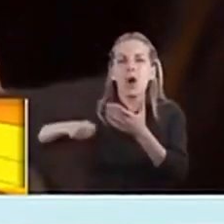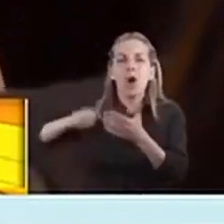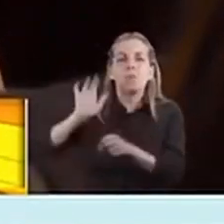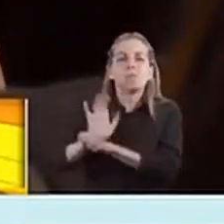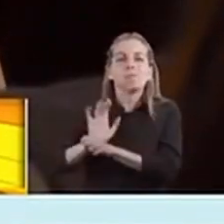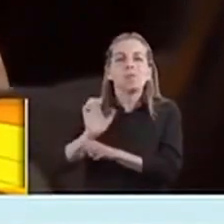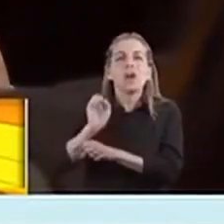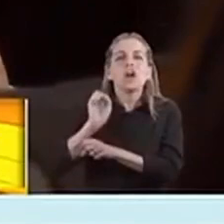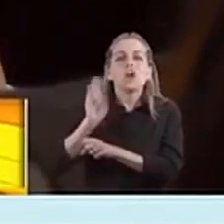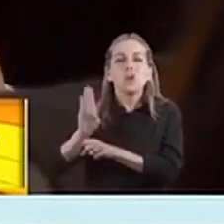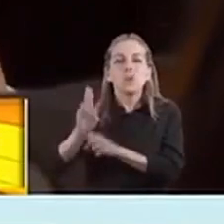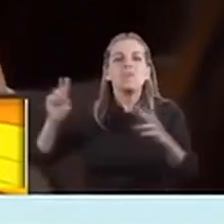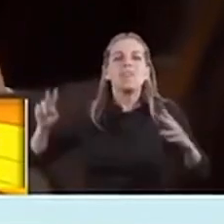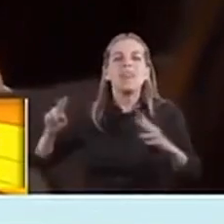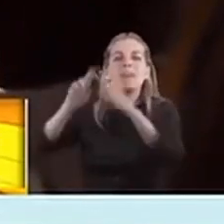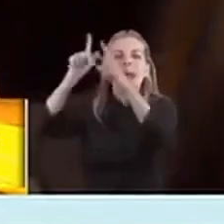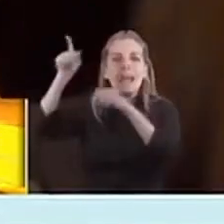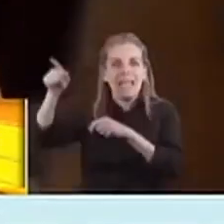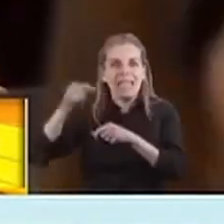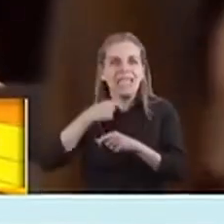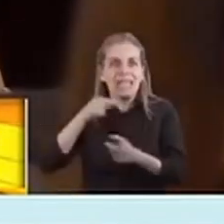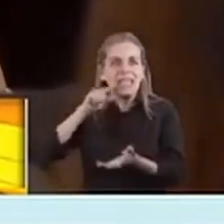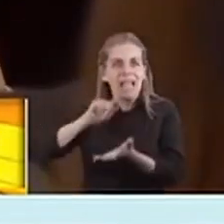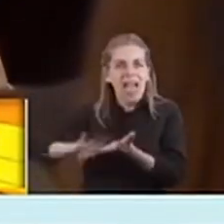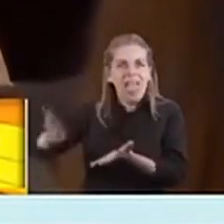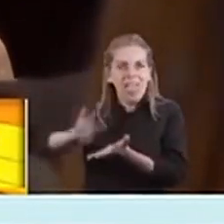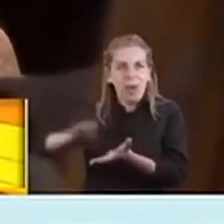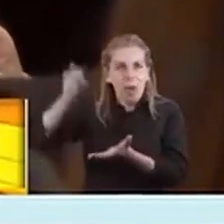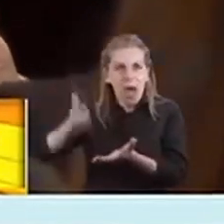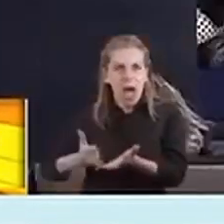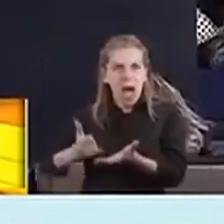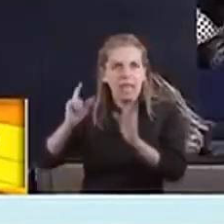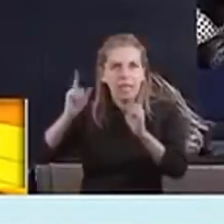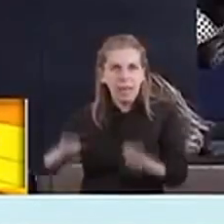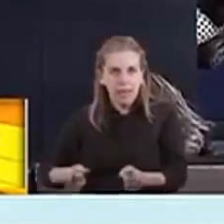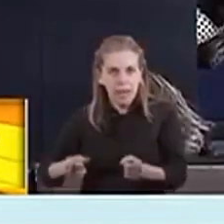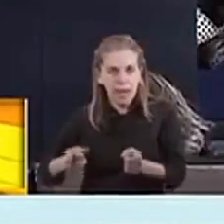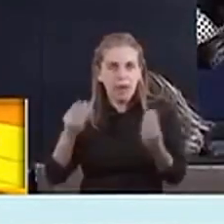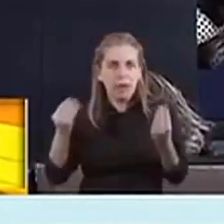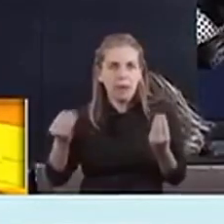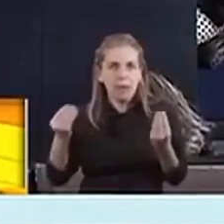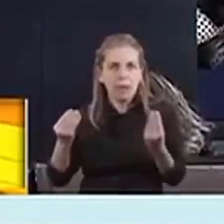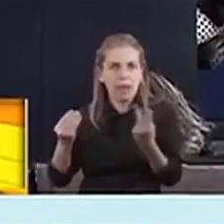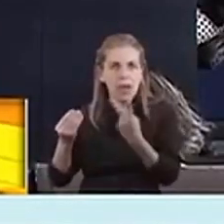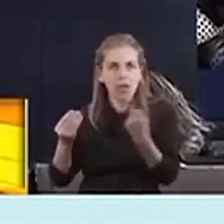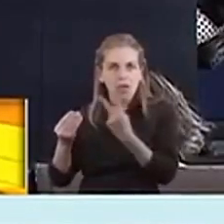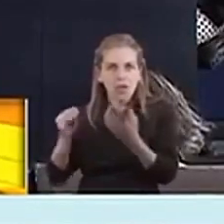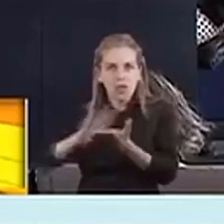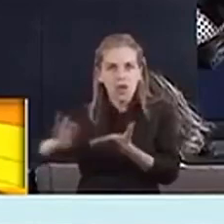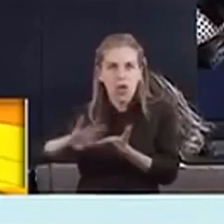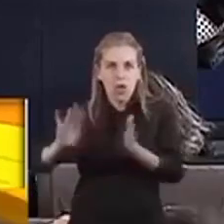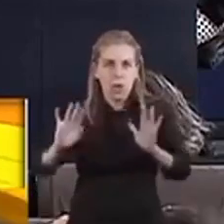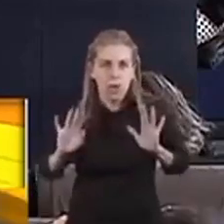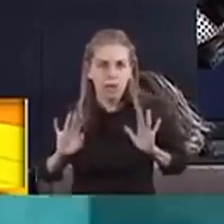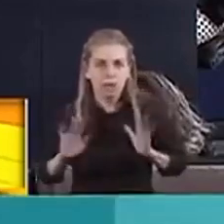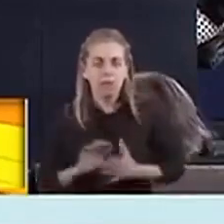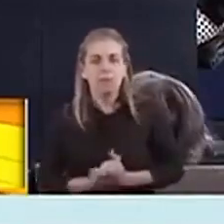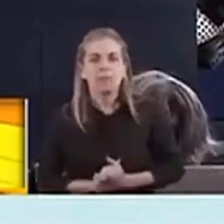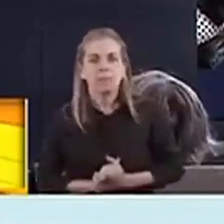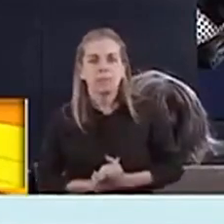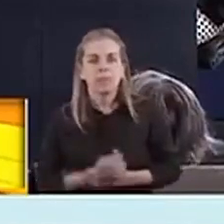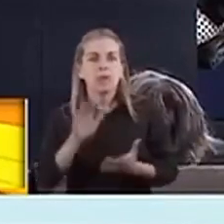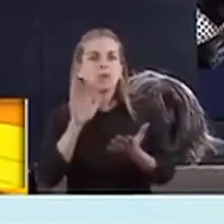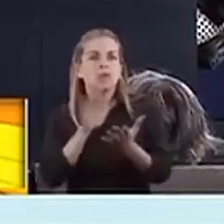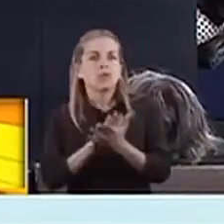los mismos problemas bueno ojalá que aquí le encontremos una salida según lo que dice la ministra o lo que entendí yo seguramente está mal la